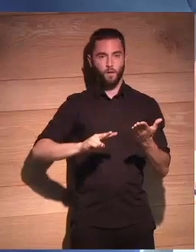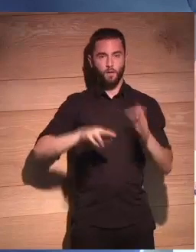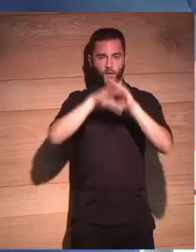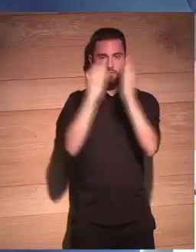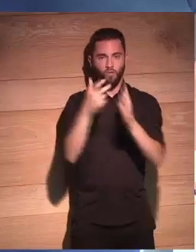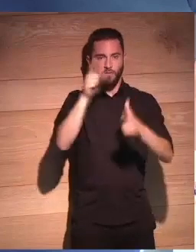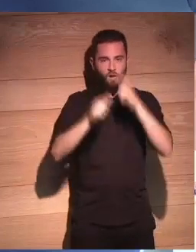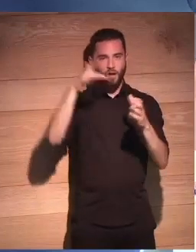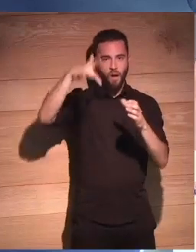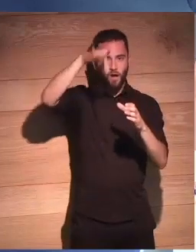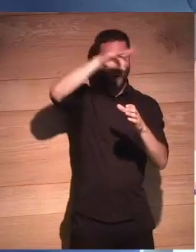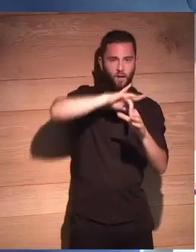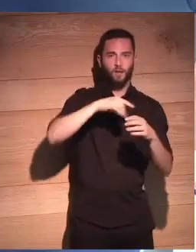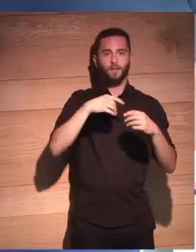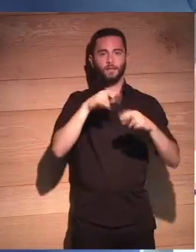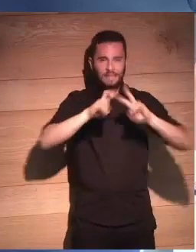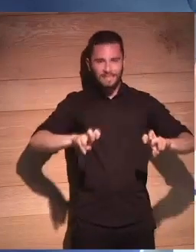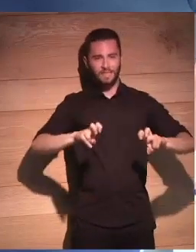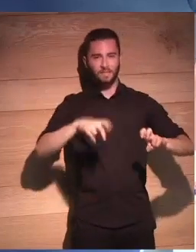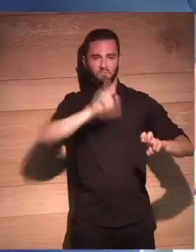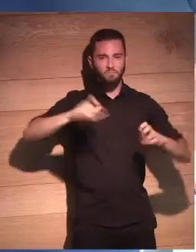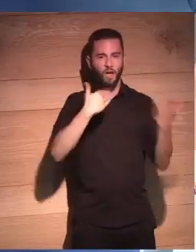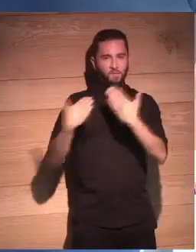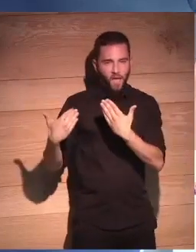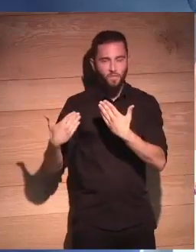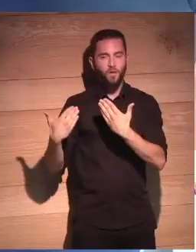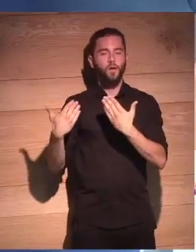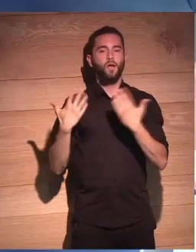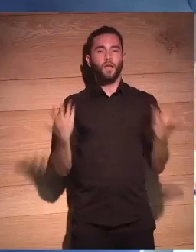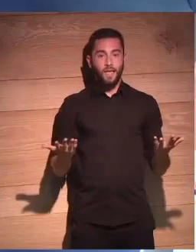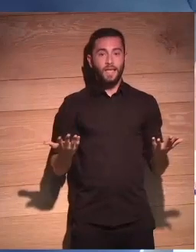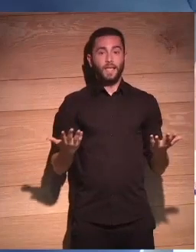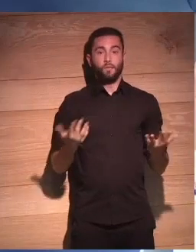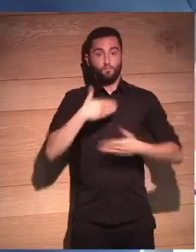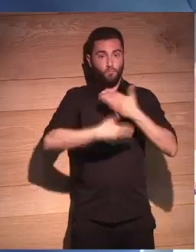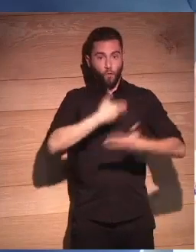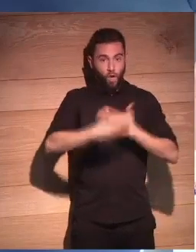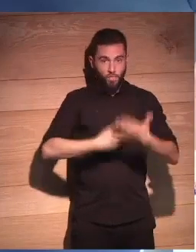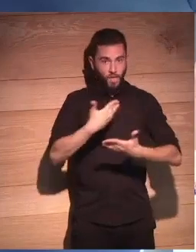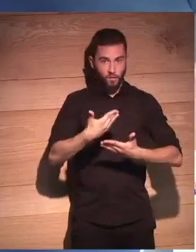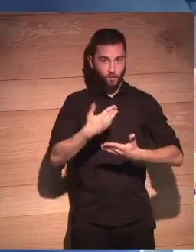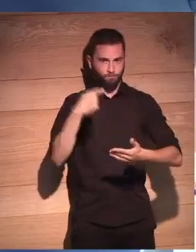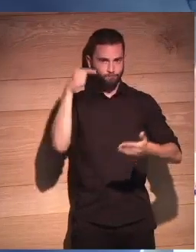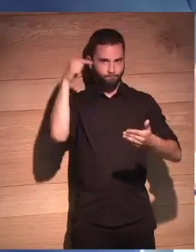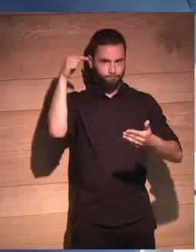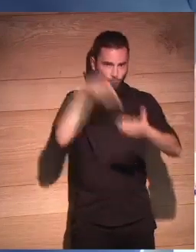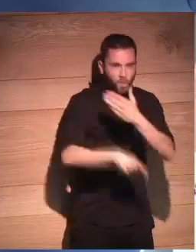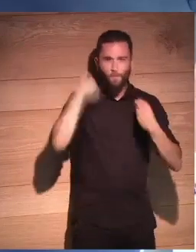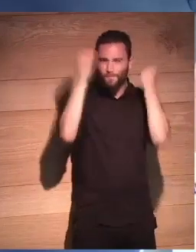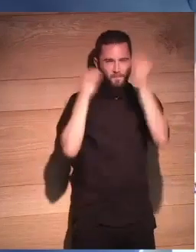por el mundo investigando, hablando con gente. Y fue también un proceso de profunda